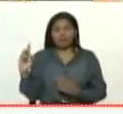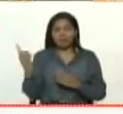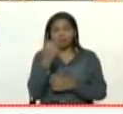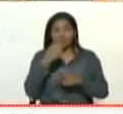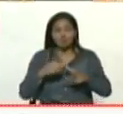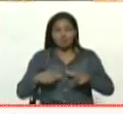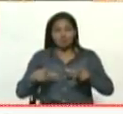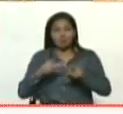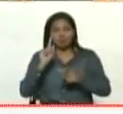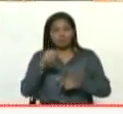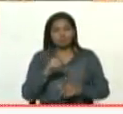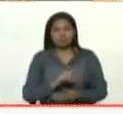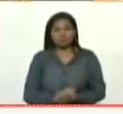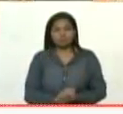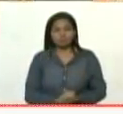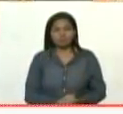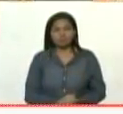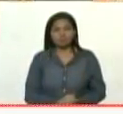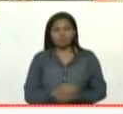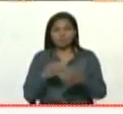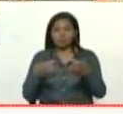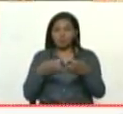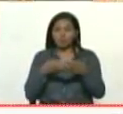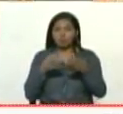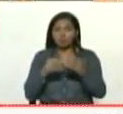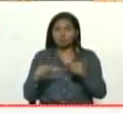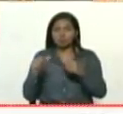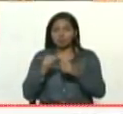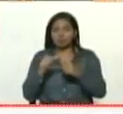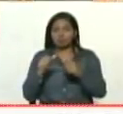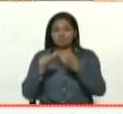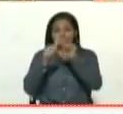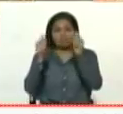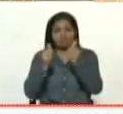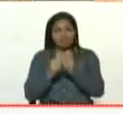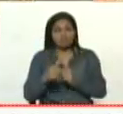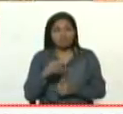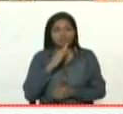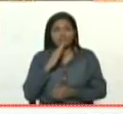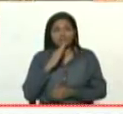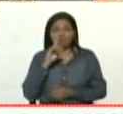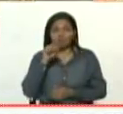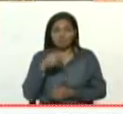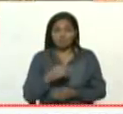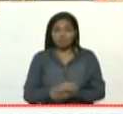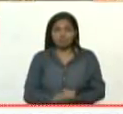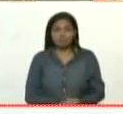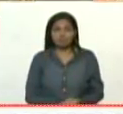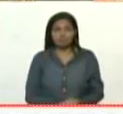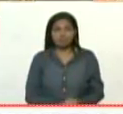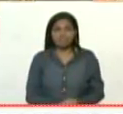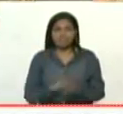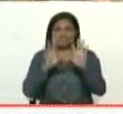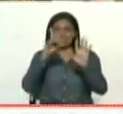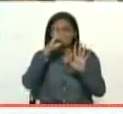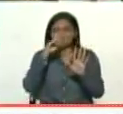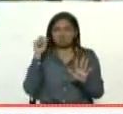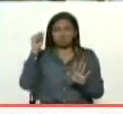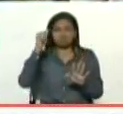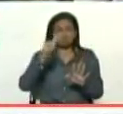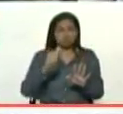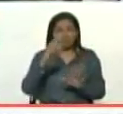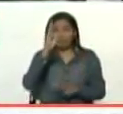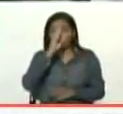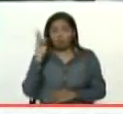lugar de clientes a nivel del sistema bancario. Hace 10 años el Banco